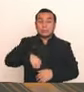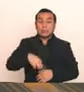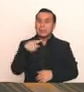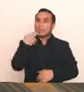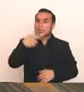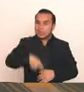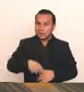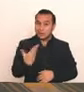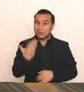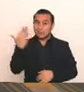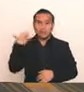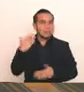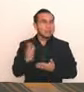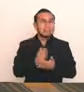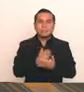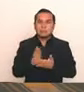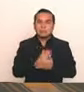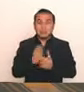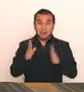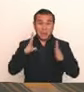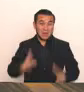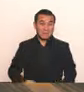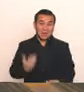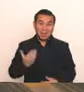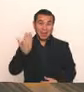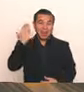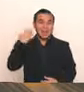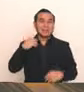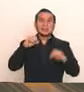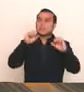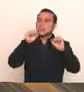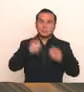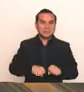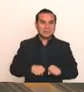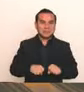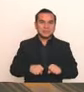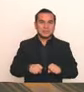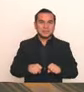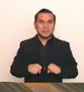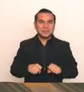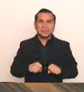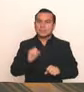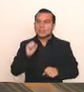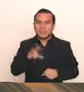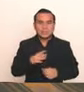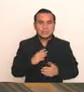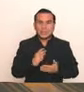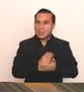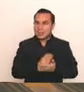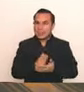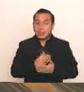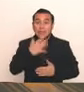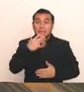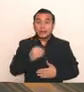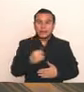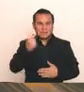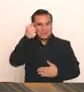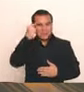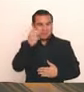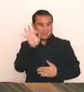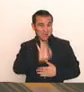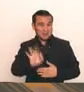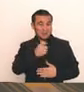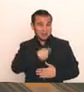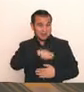realidad irrefutable que ni siquiera los que gobernaron este país podrían negar acaso el que empieza que nos irá mejor que españa que